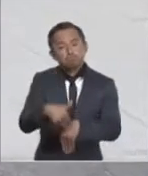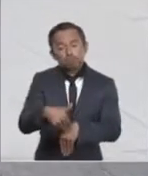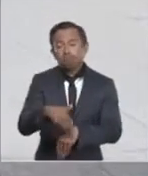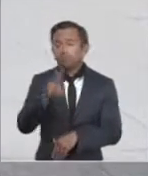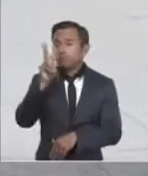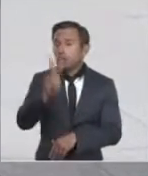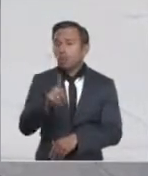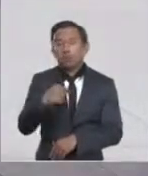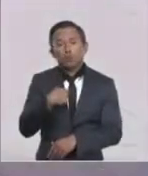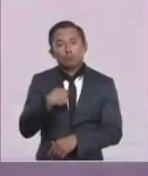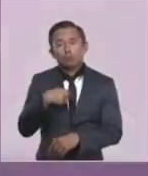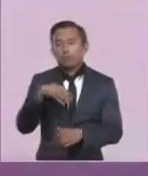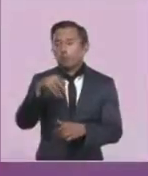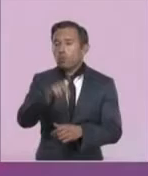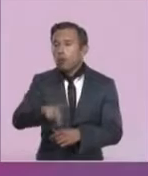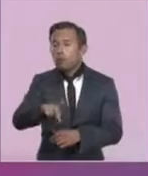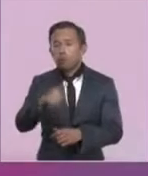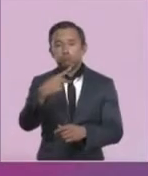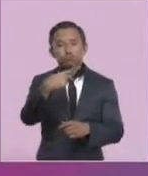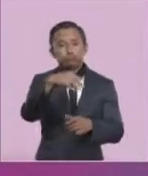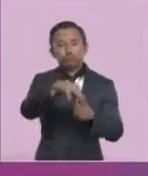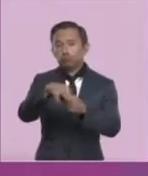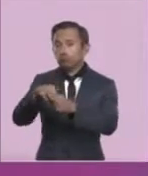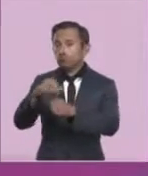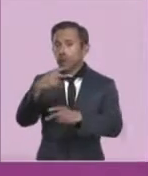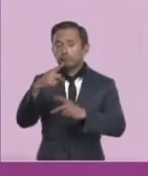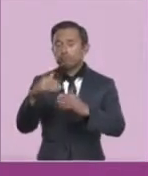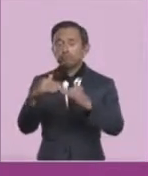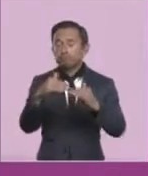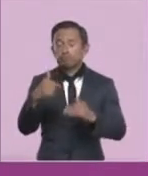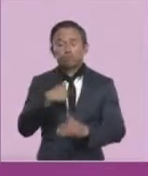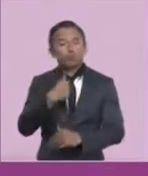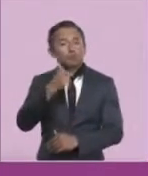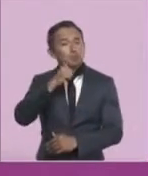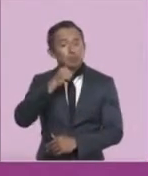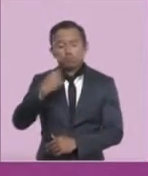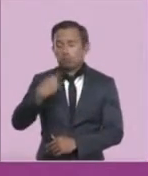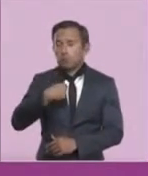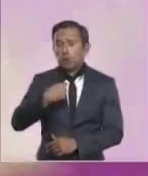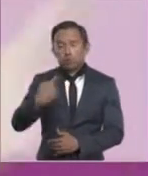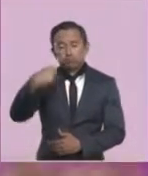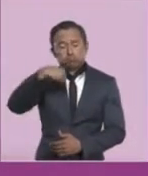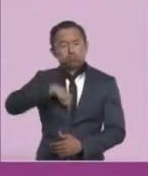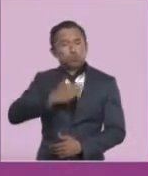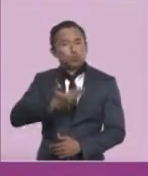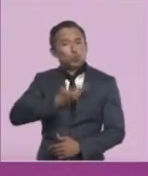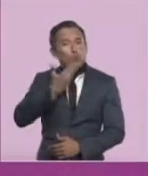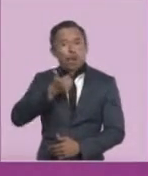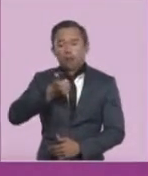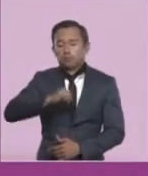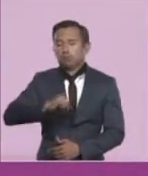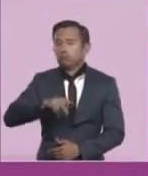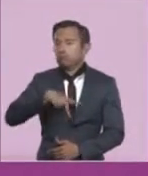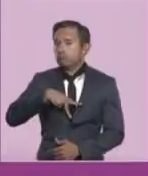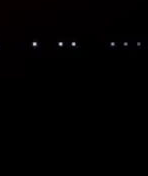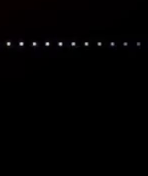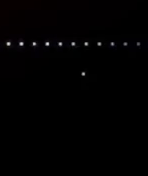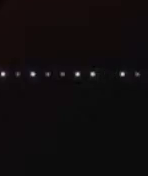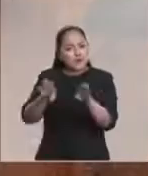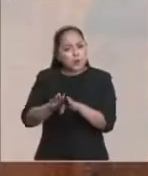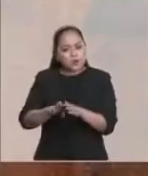tecnología para las agencias investigadoras, estará centrada en la promoción de valores desde el seno familiar para incrementar la confianza en las